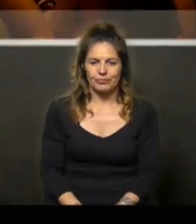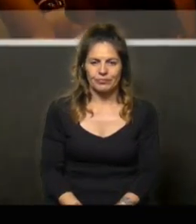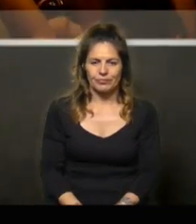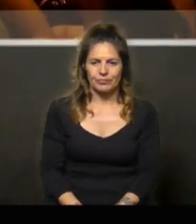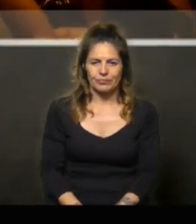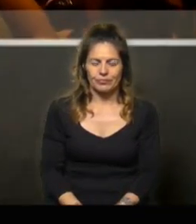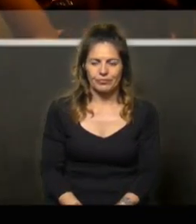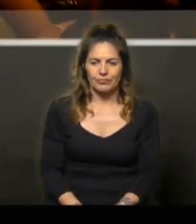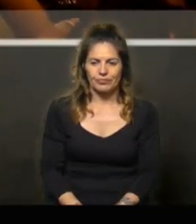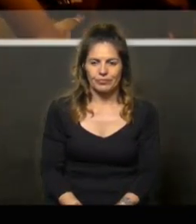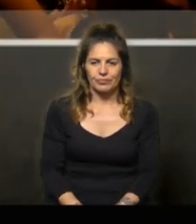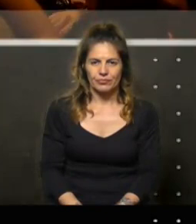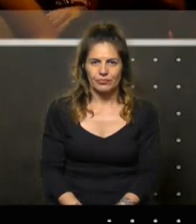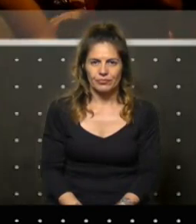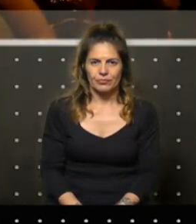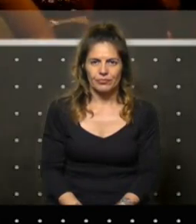12